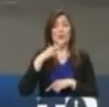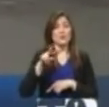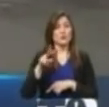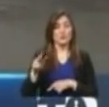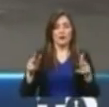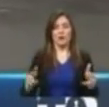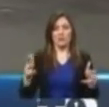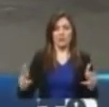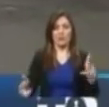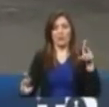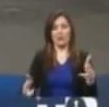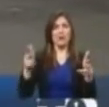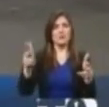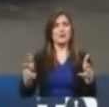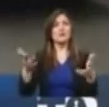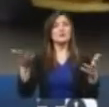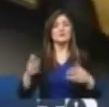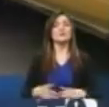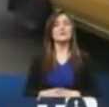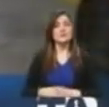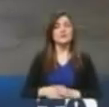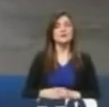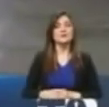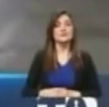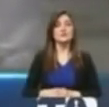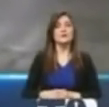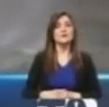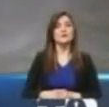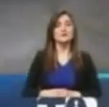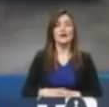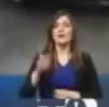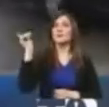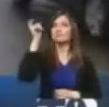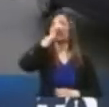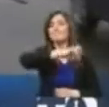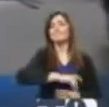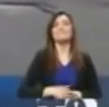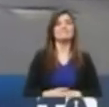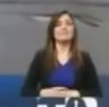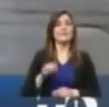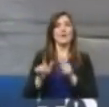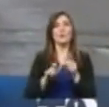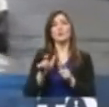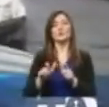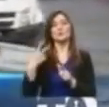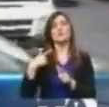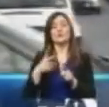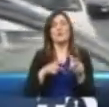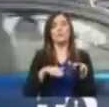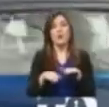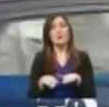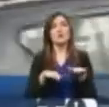estacionados en ambos extremos de esta calle de la Japón, lo que dificulta, por supuesto, que la gente transite con